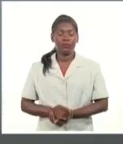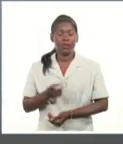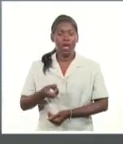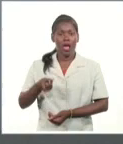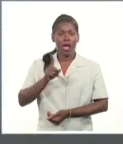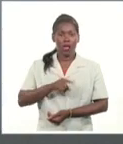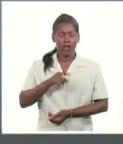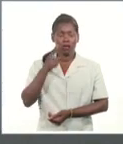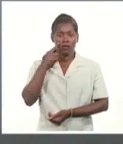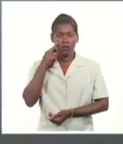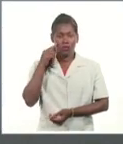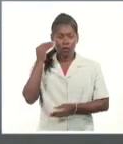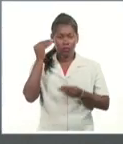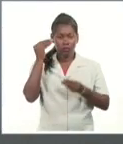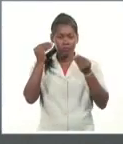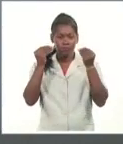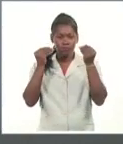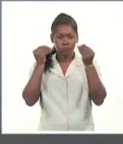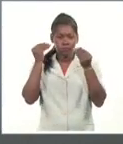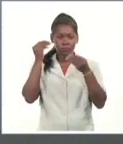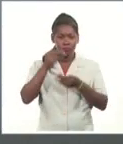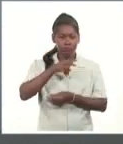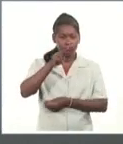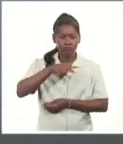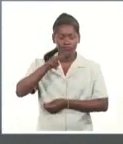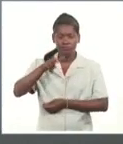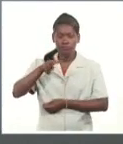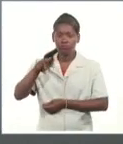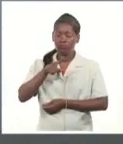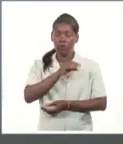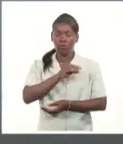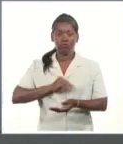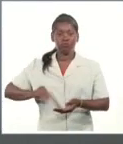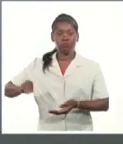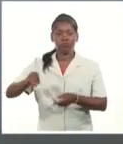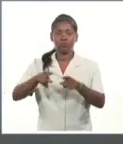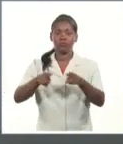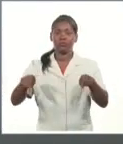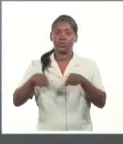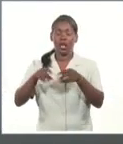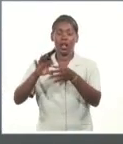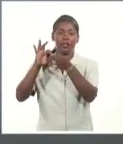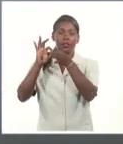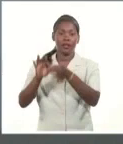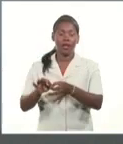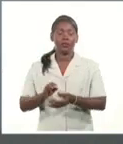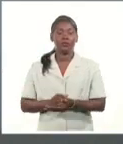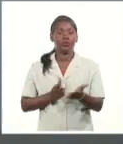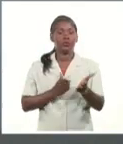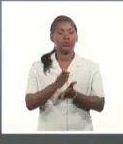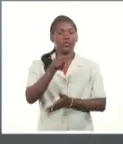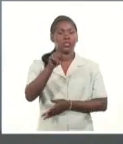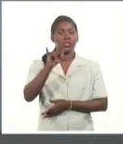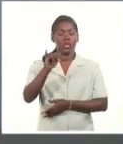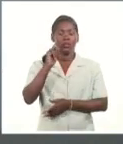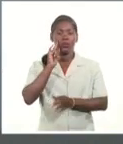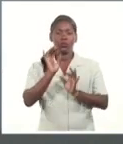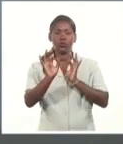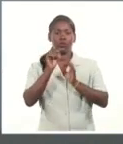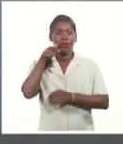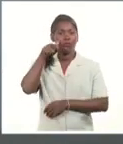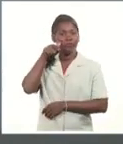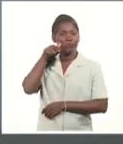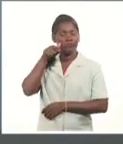evaluación clínica que se realiza, pasa al reporte de grave. Y mantenemos 16 pacientes de cuidado.